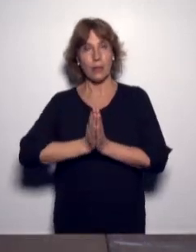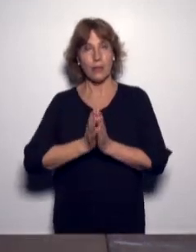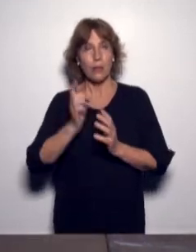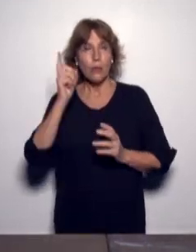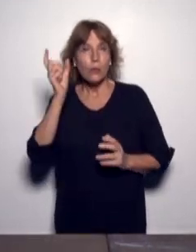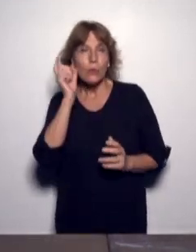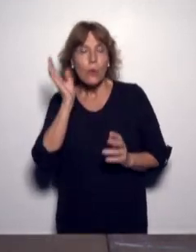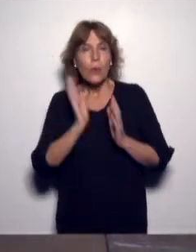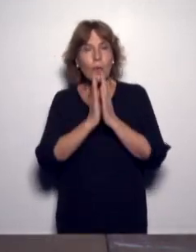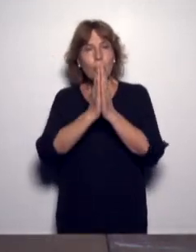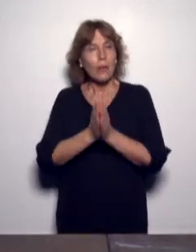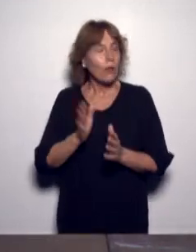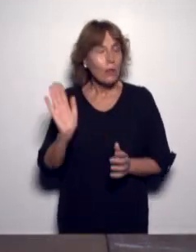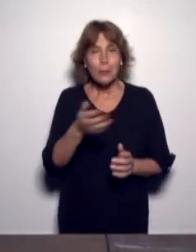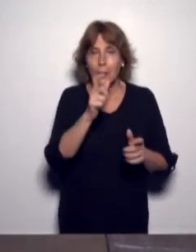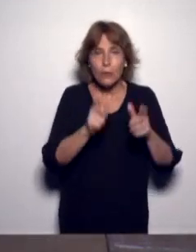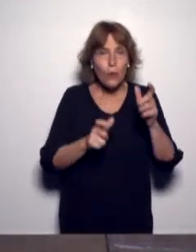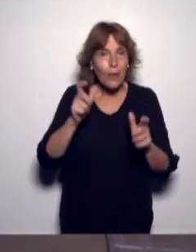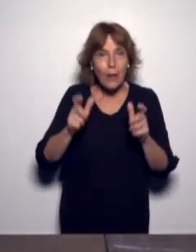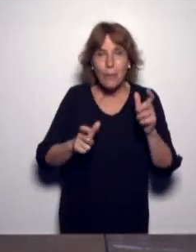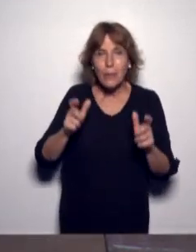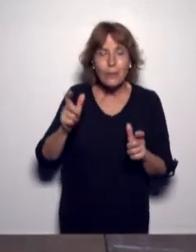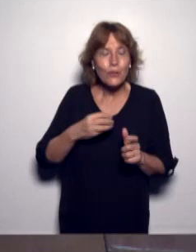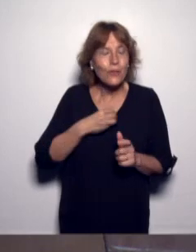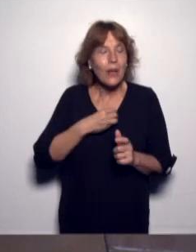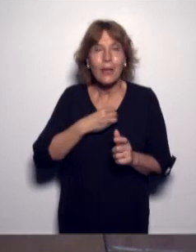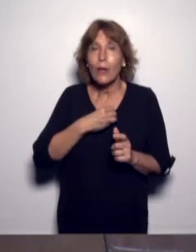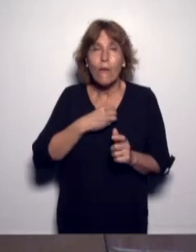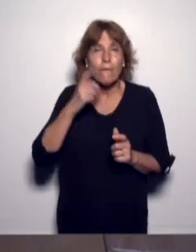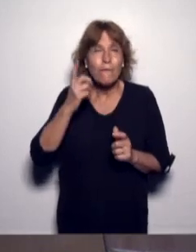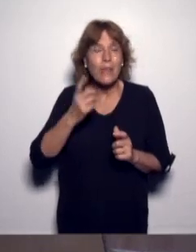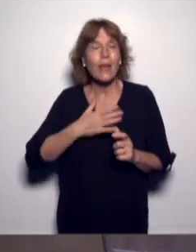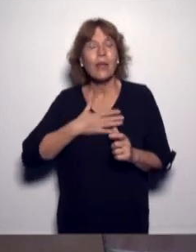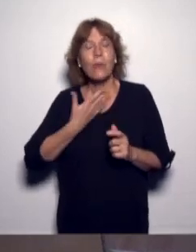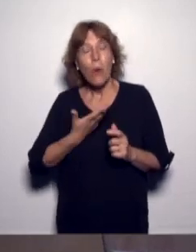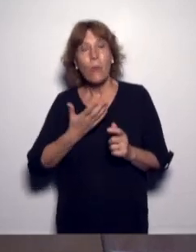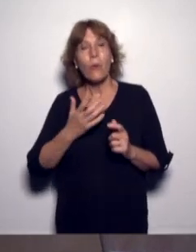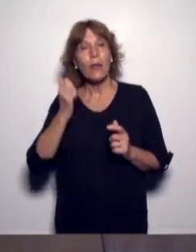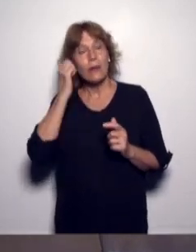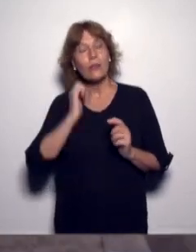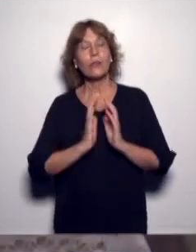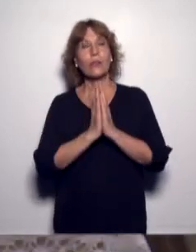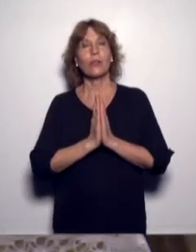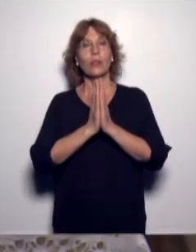Tú que perdonas a todo hombre que confía en tu misericordia, Señor, ten piedad.